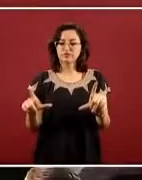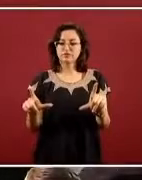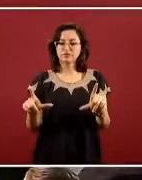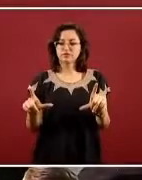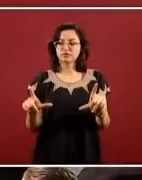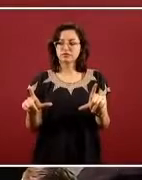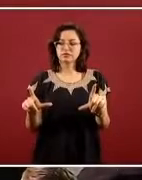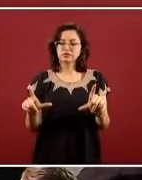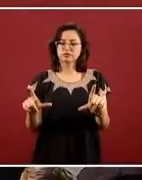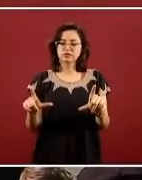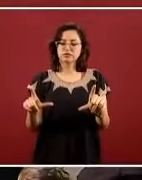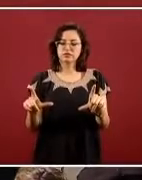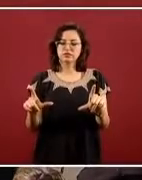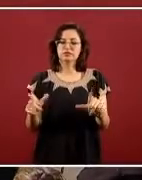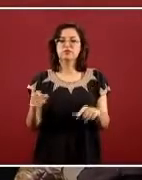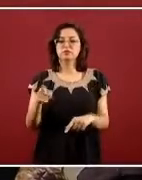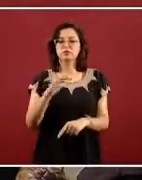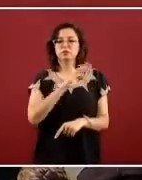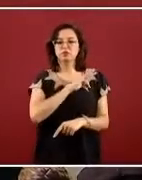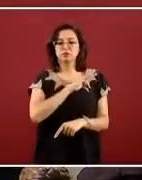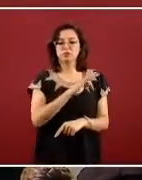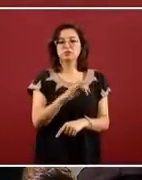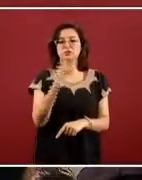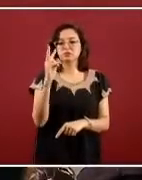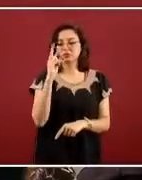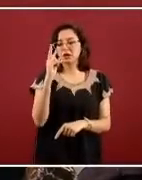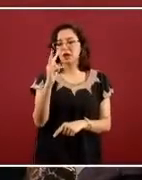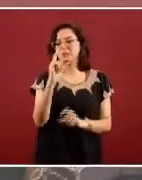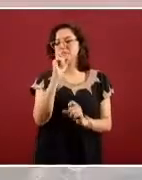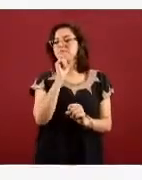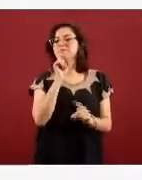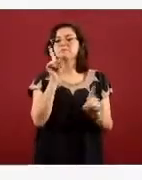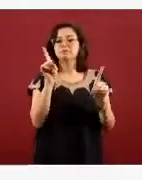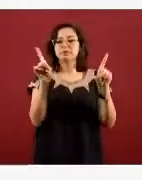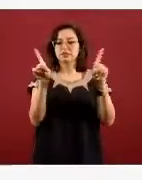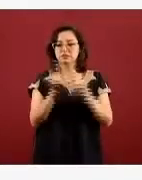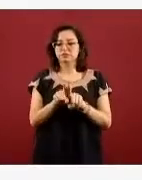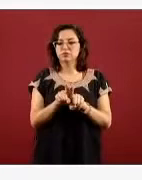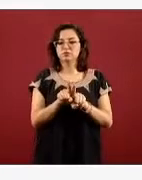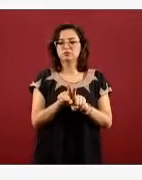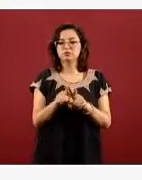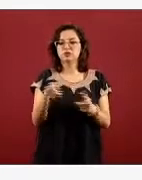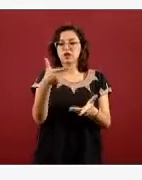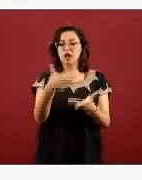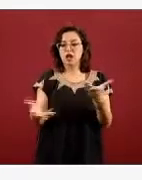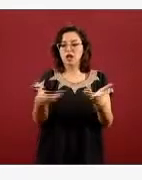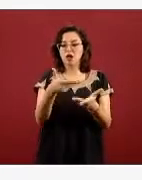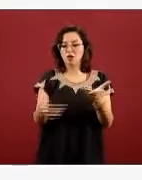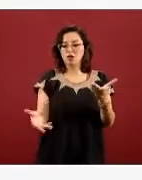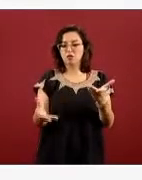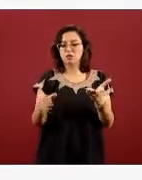la siguiente diapositiva, podemos ver esta misma distribución, pero ahora también estamos agregando una